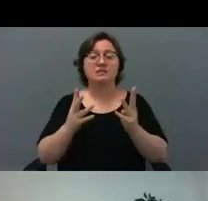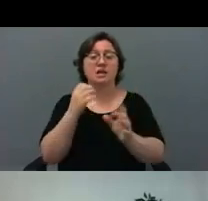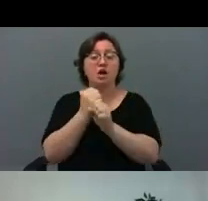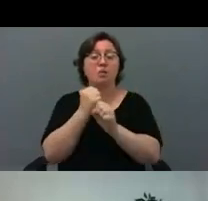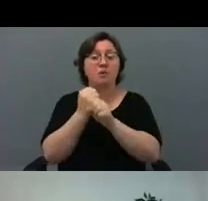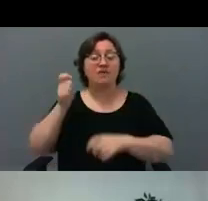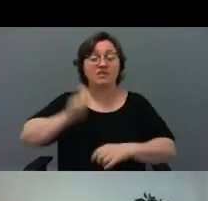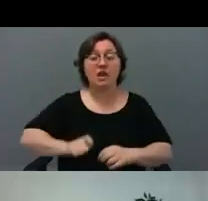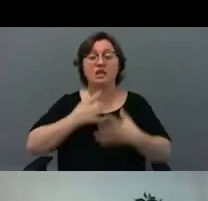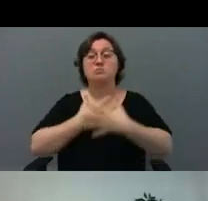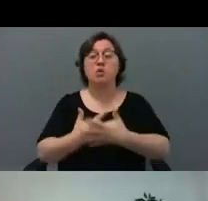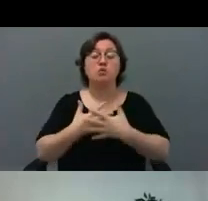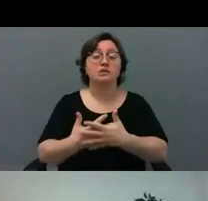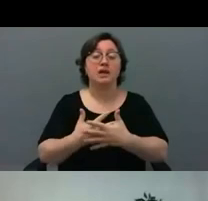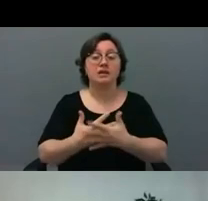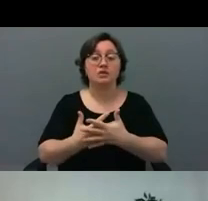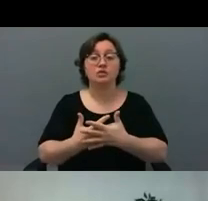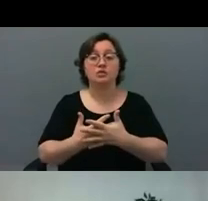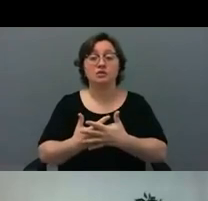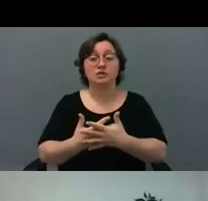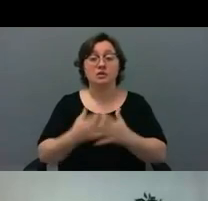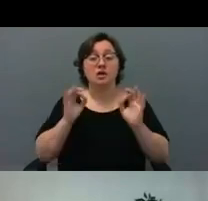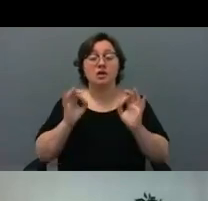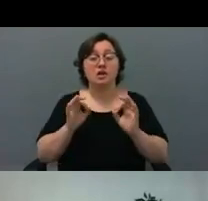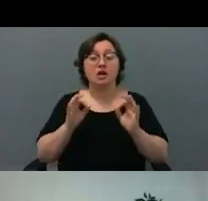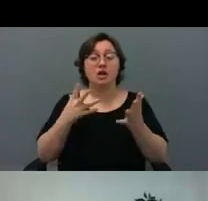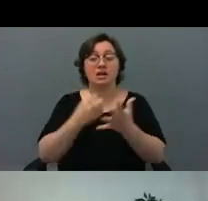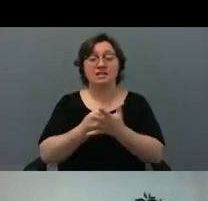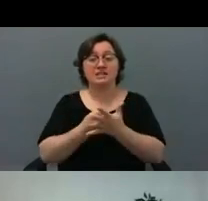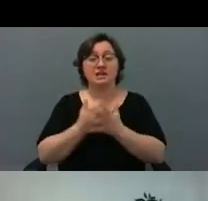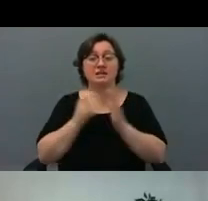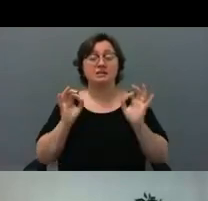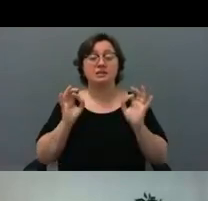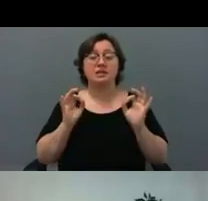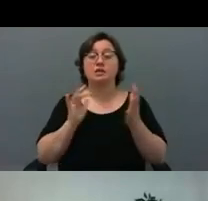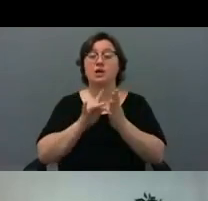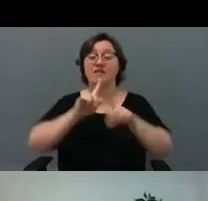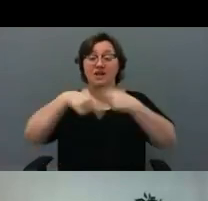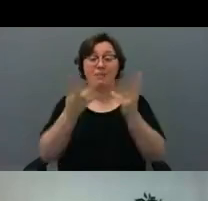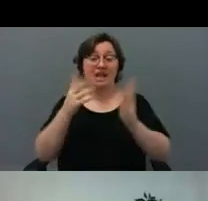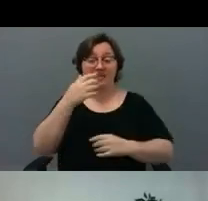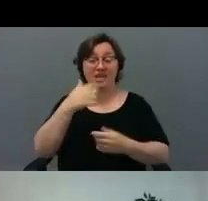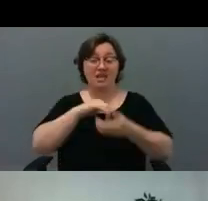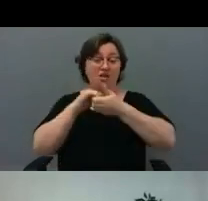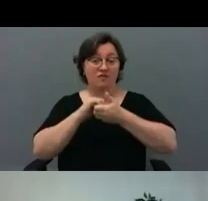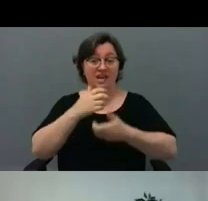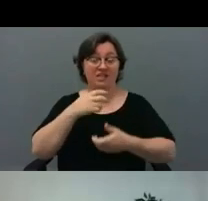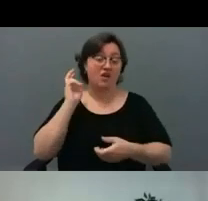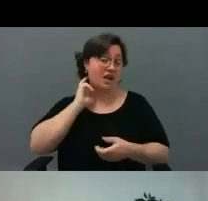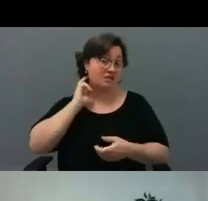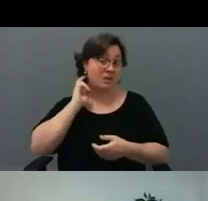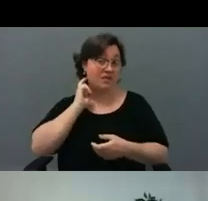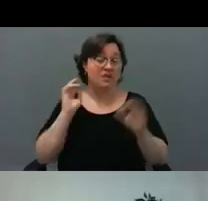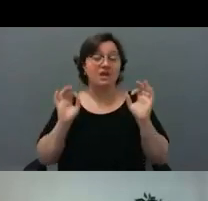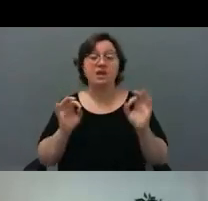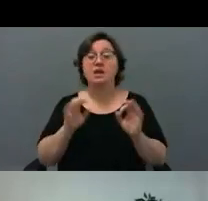voluntarios, a lo que yo creo que en definitiva es todos los que formamos esa gran familia Aspace. Y también evidentemente agradecer a